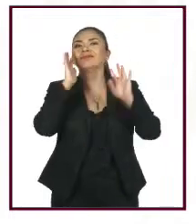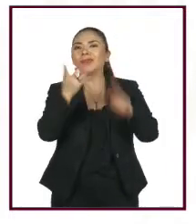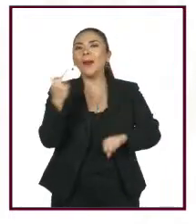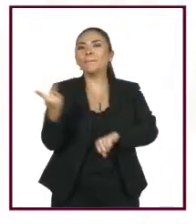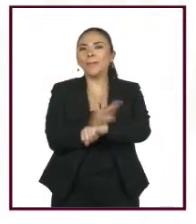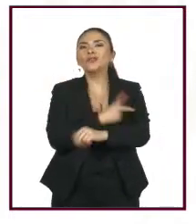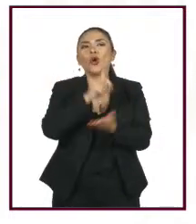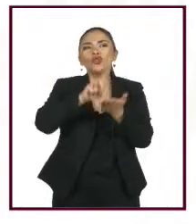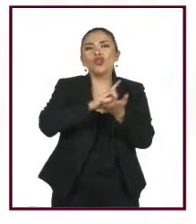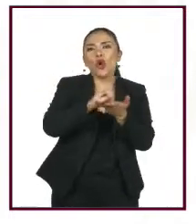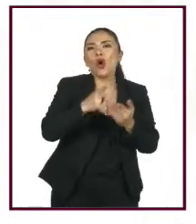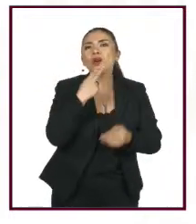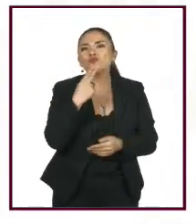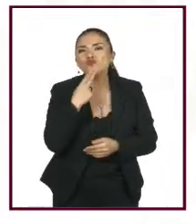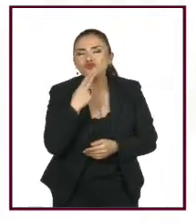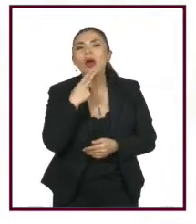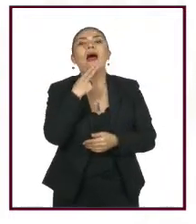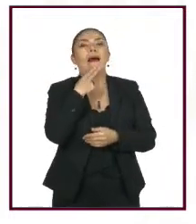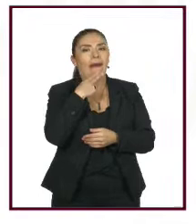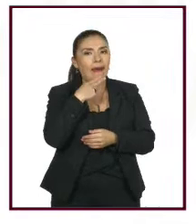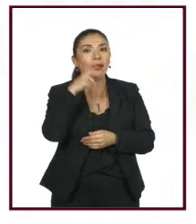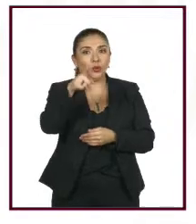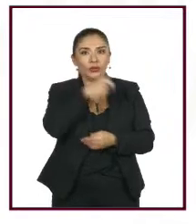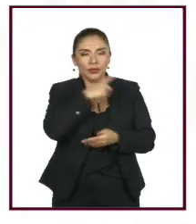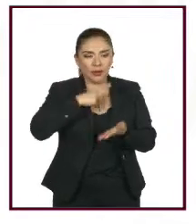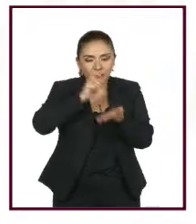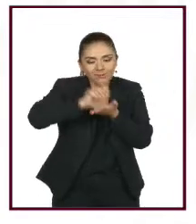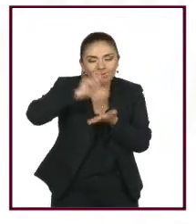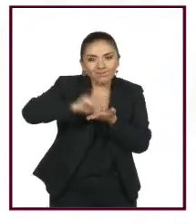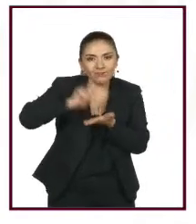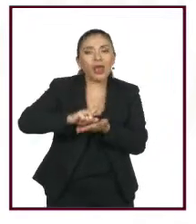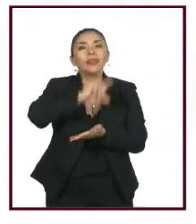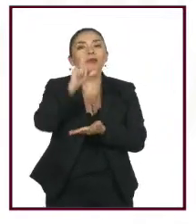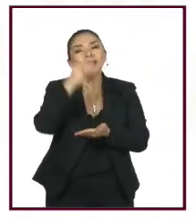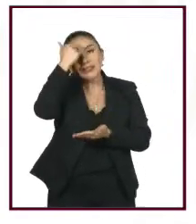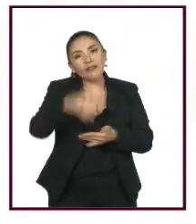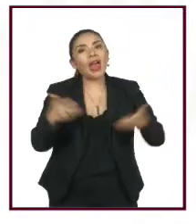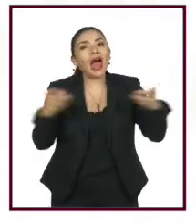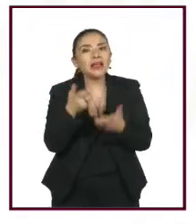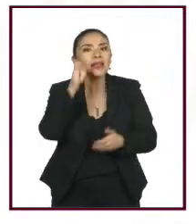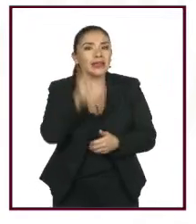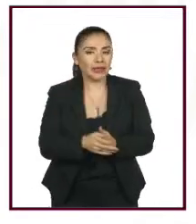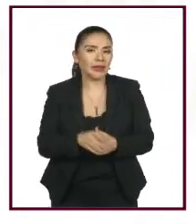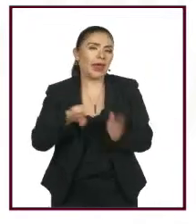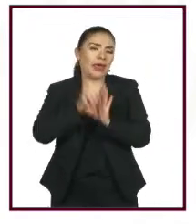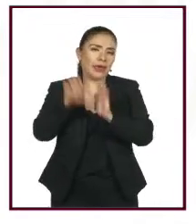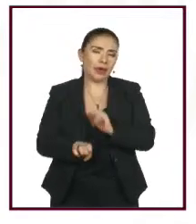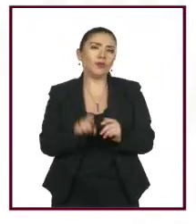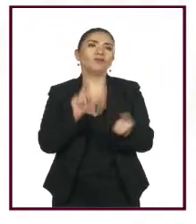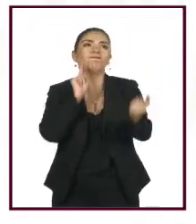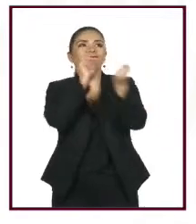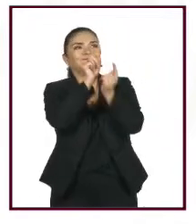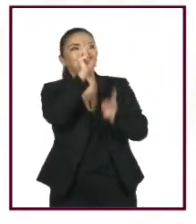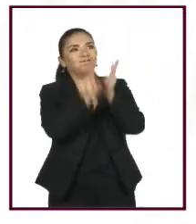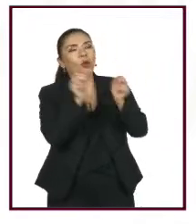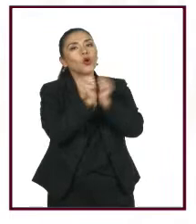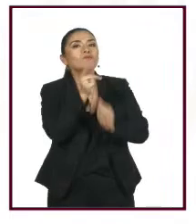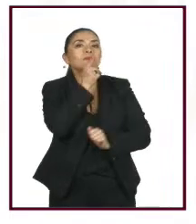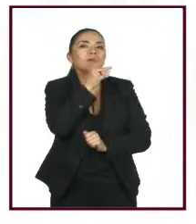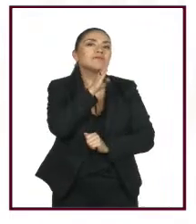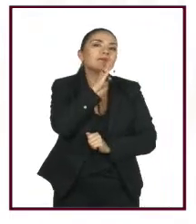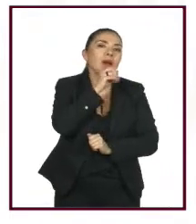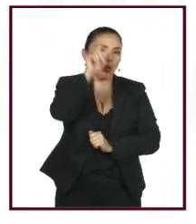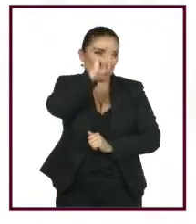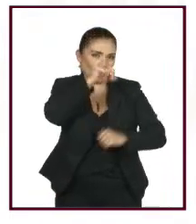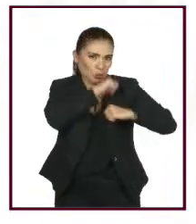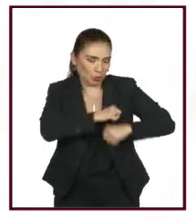sustancia. Si es así, pues bueno, tomar medidas necesarias como hablar con los tutores o con los padres,